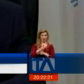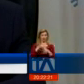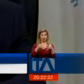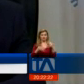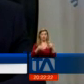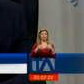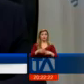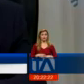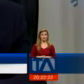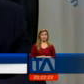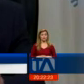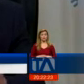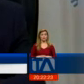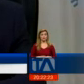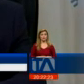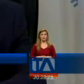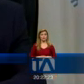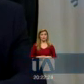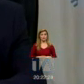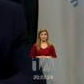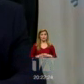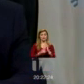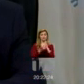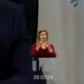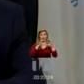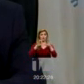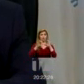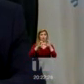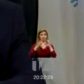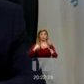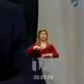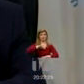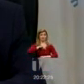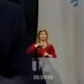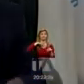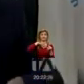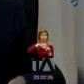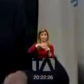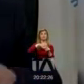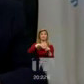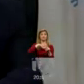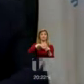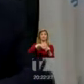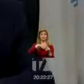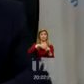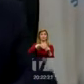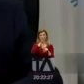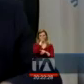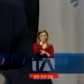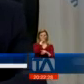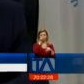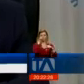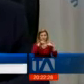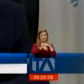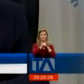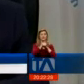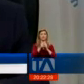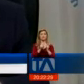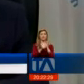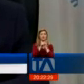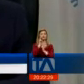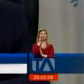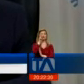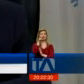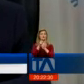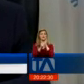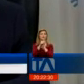Judicatura, el Ministerio de Telecomunicaciones, nosotros también sufrimos ataque, el Ministerio de Turismo, Ministerio de Ambiente y